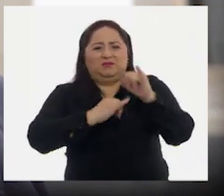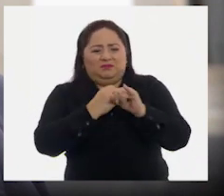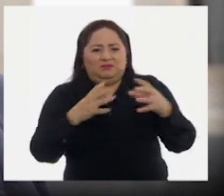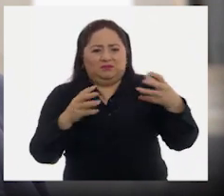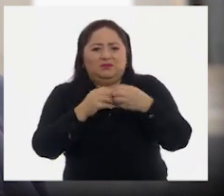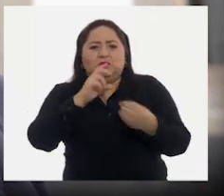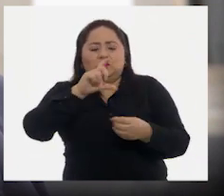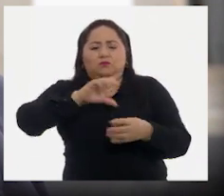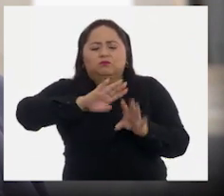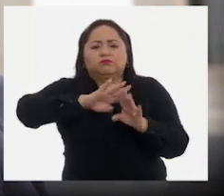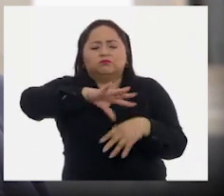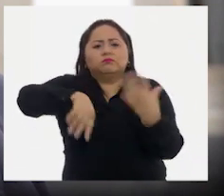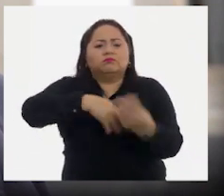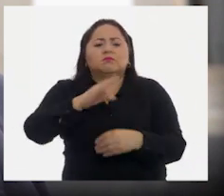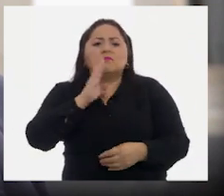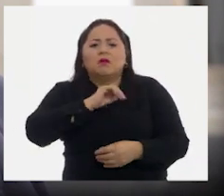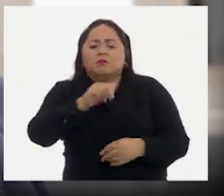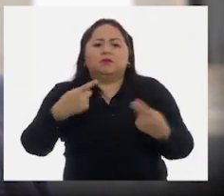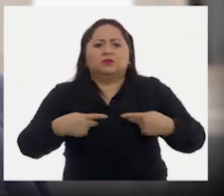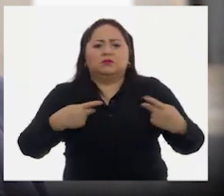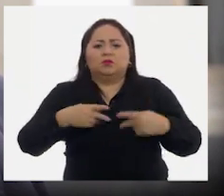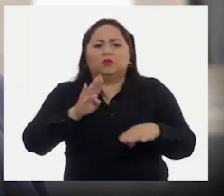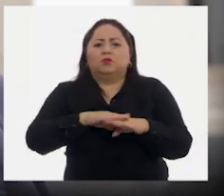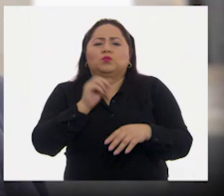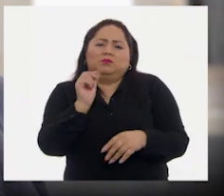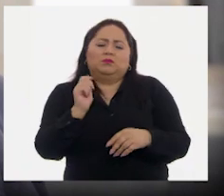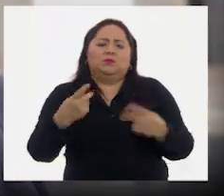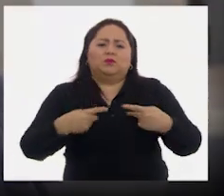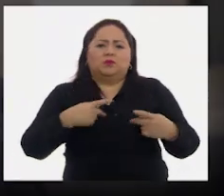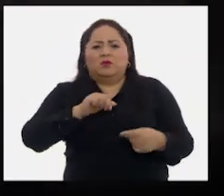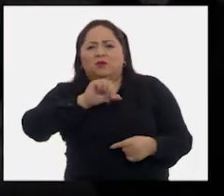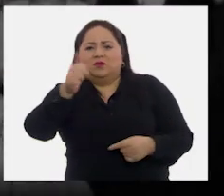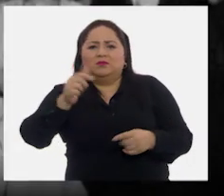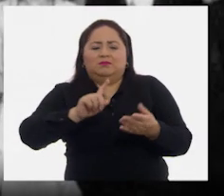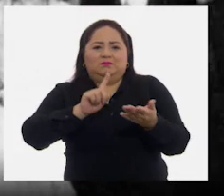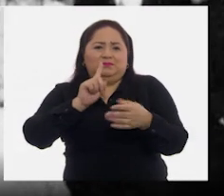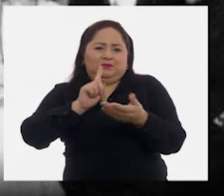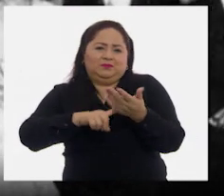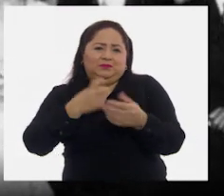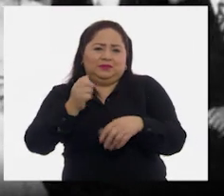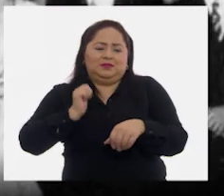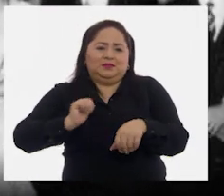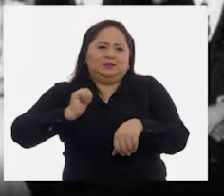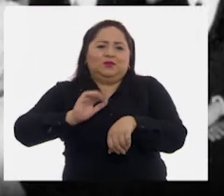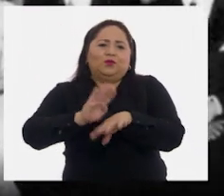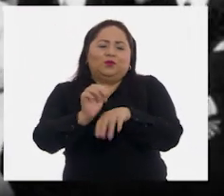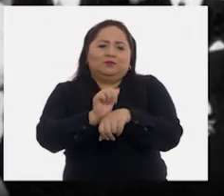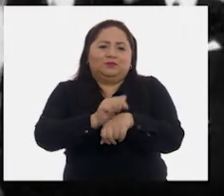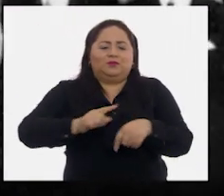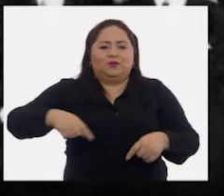se volcaron en prestigiarlos como a muy pocos otros autores de la literatura mexicana.